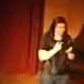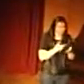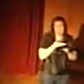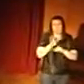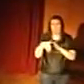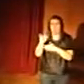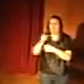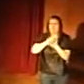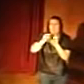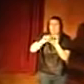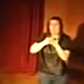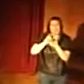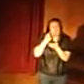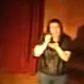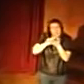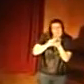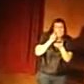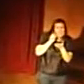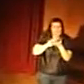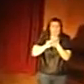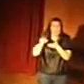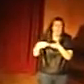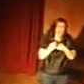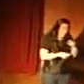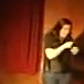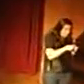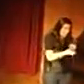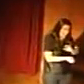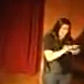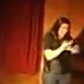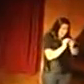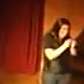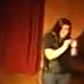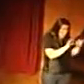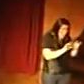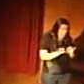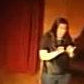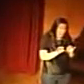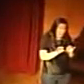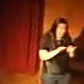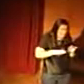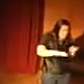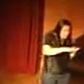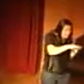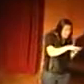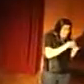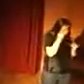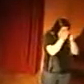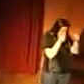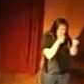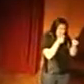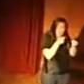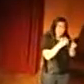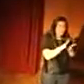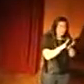tomados del natural pero que luego fabrica construye ordena eh en el espacio e y y en la tranquilidad de